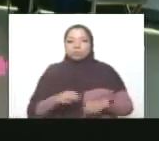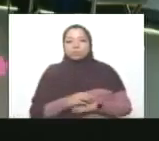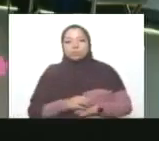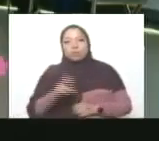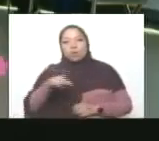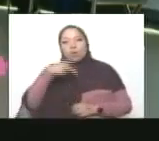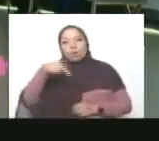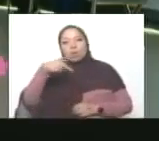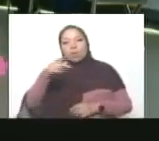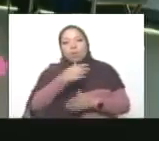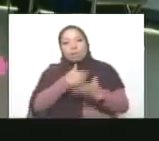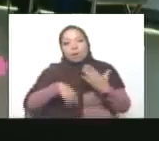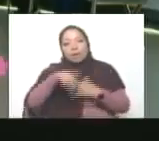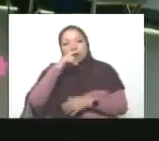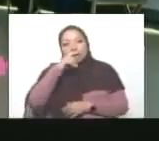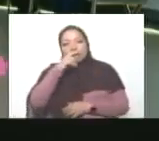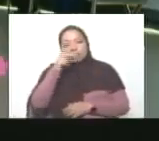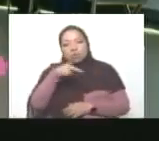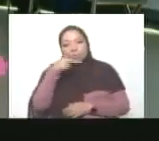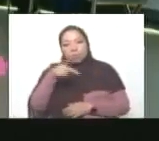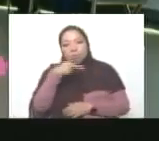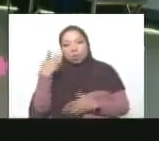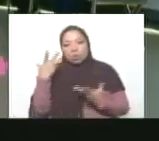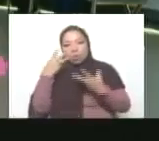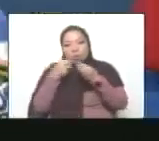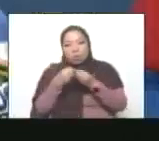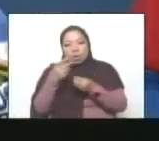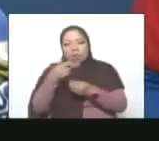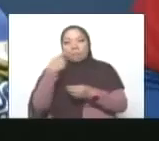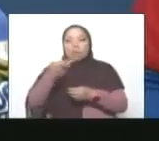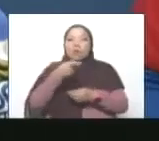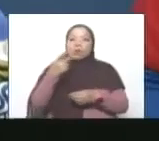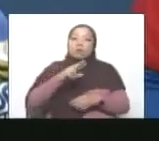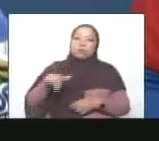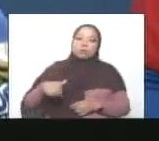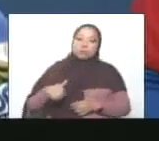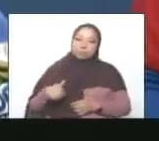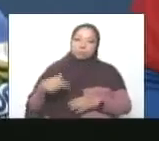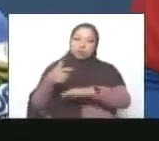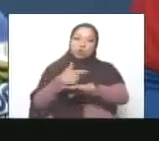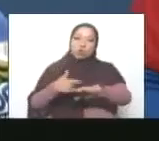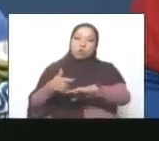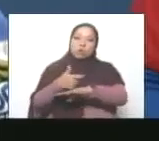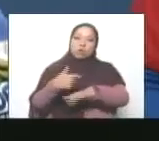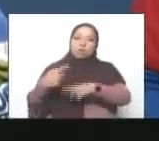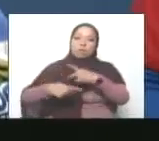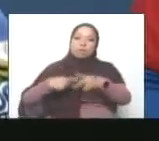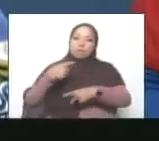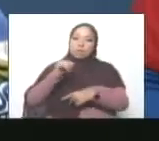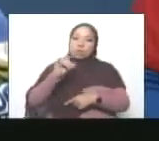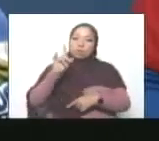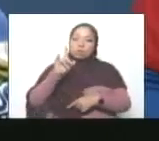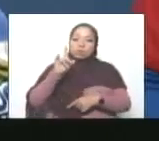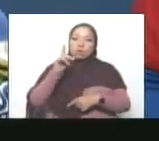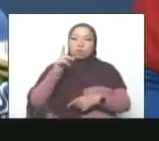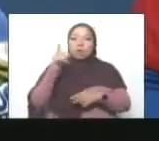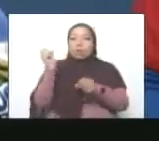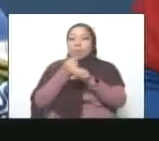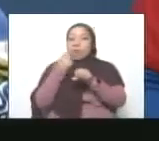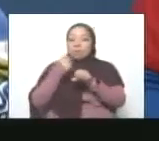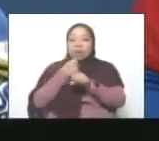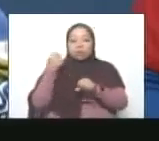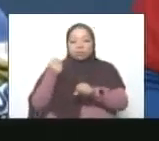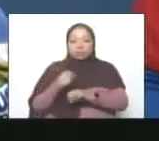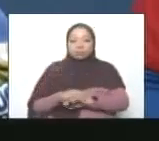política de Nicolás Maduro, su política, conjuntamente con la política de nuestro gobernador Primitivo Cedeño. Está haciendo grandes obras,